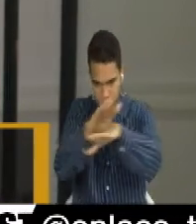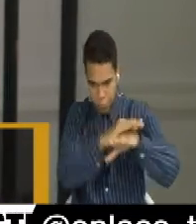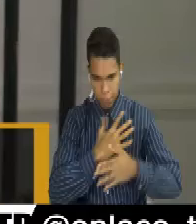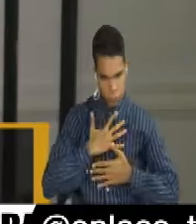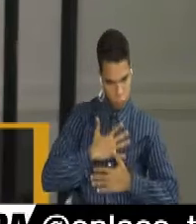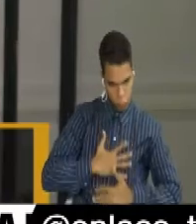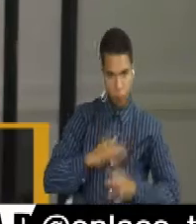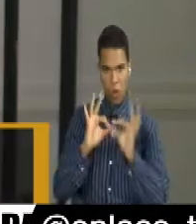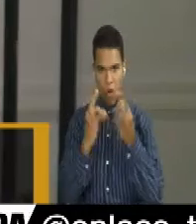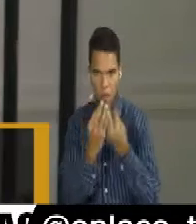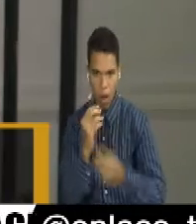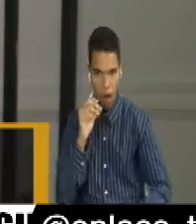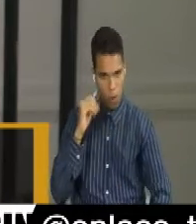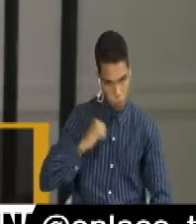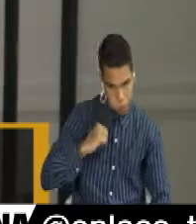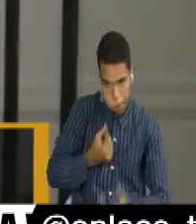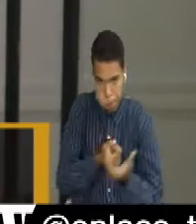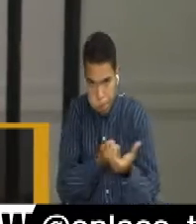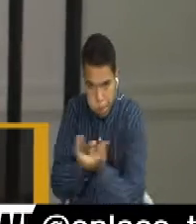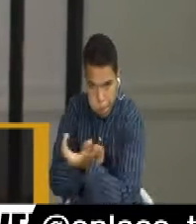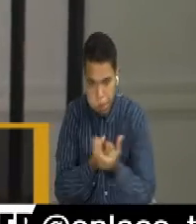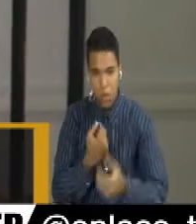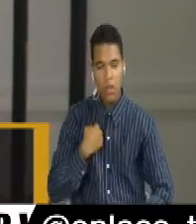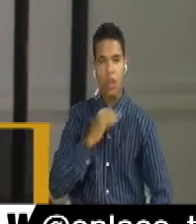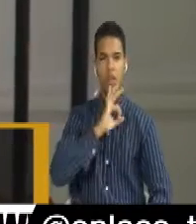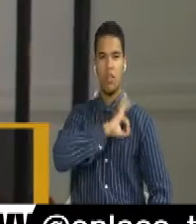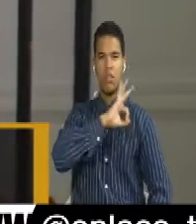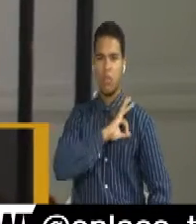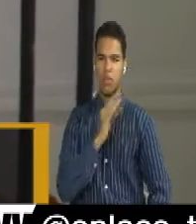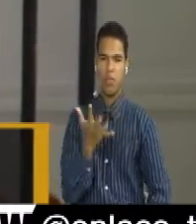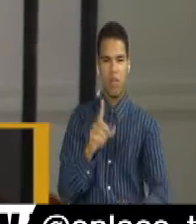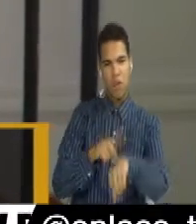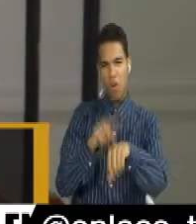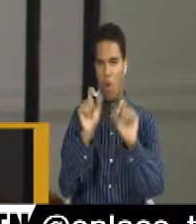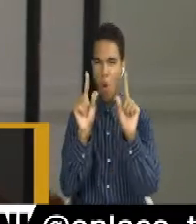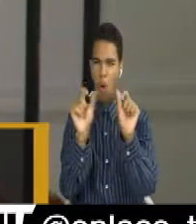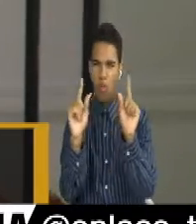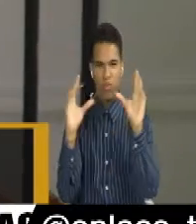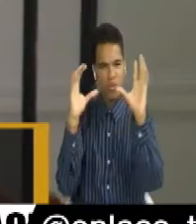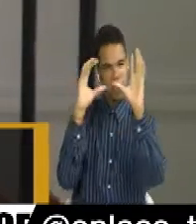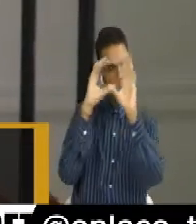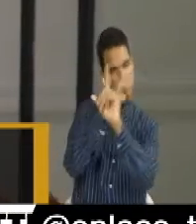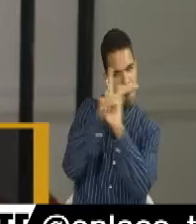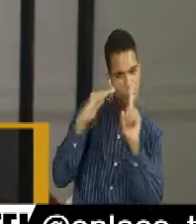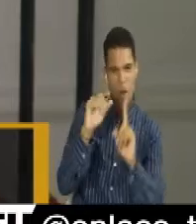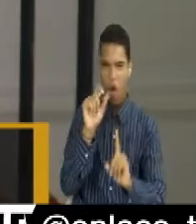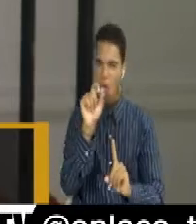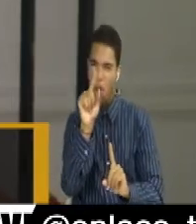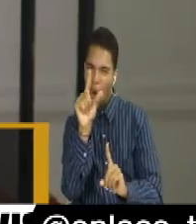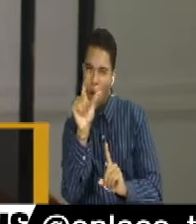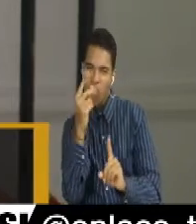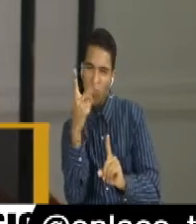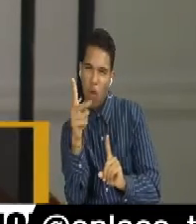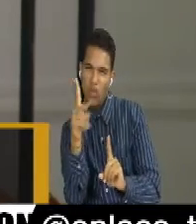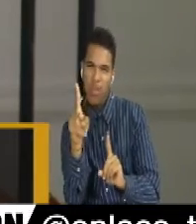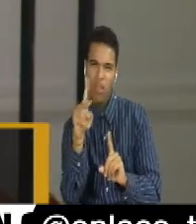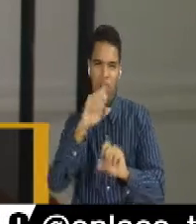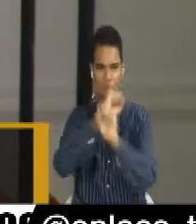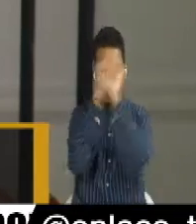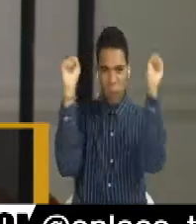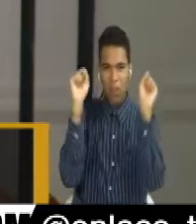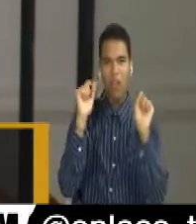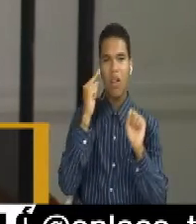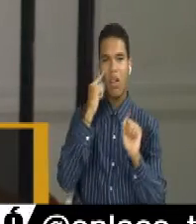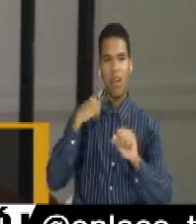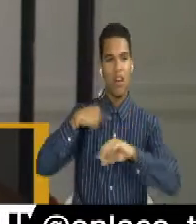que el día sábado hacia las 11:30, 12 del día se llegó a feliz término, pagándole el salario completamente hasta el